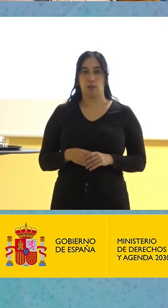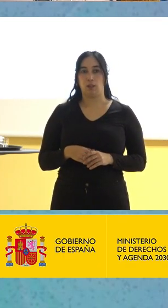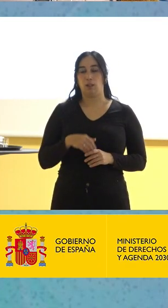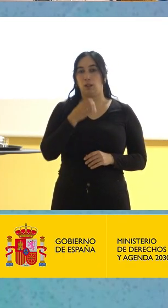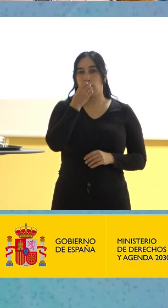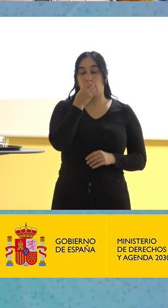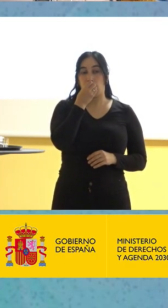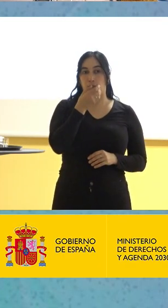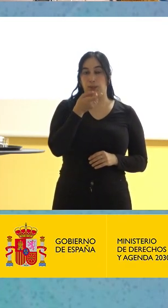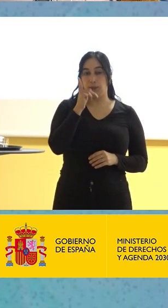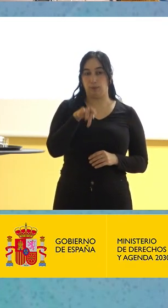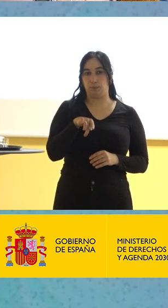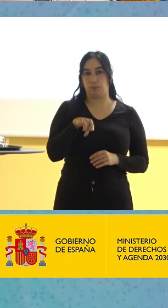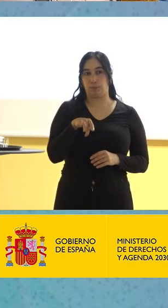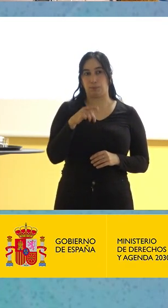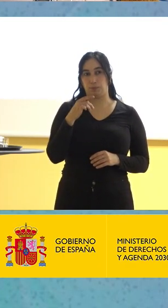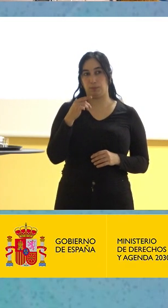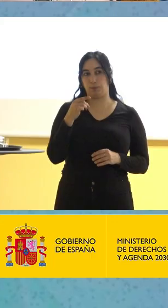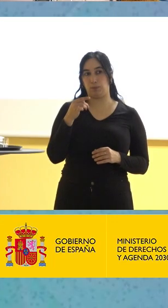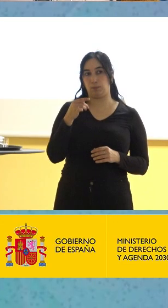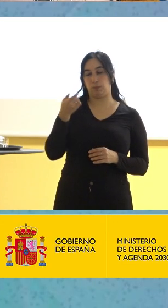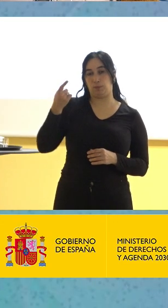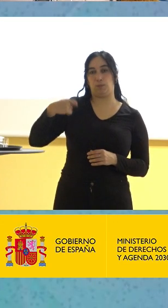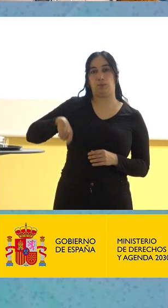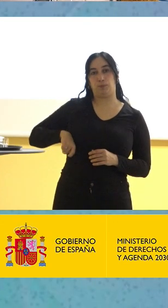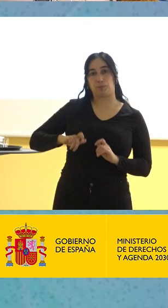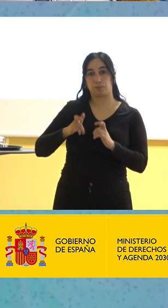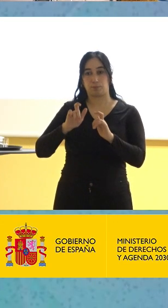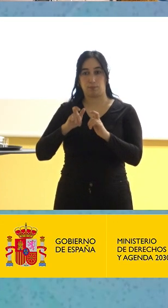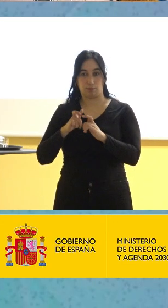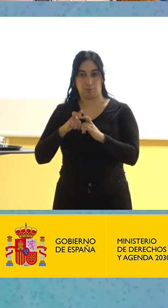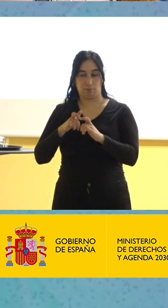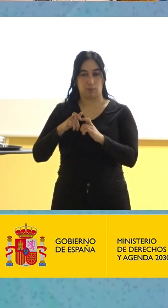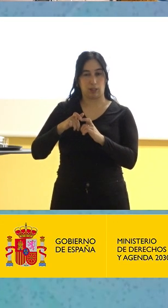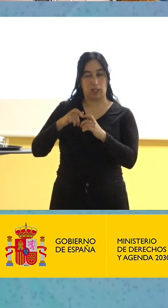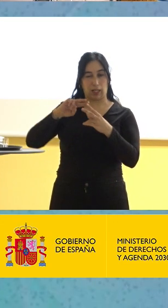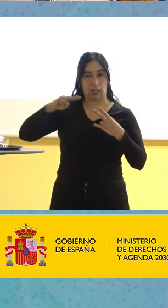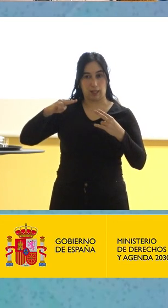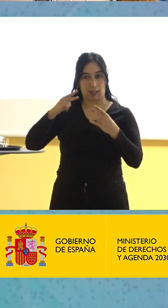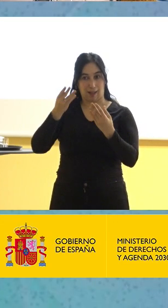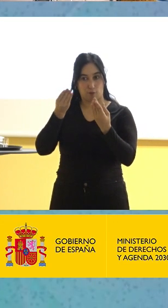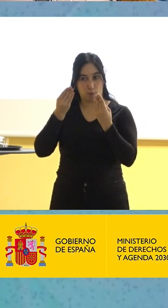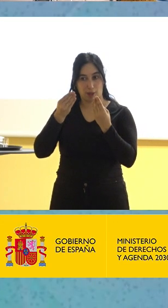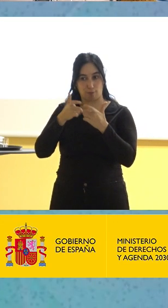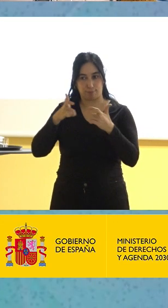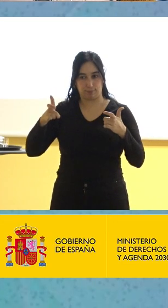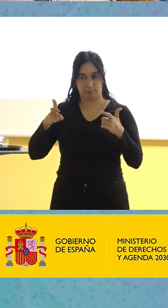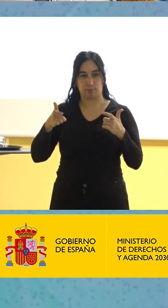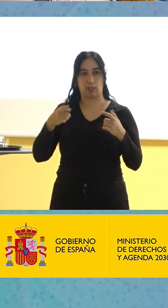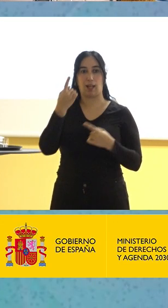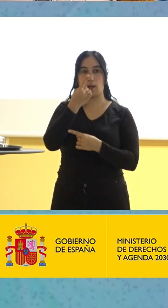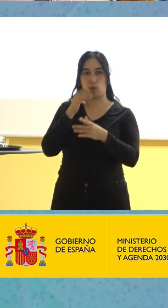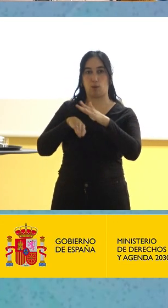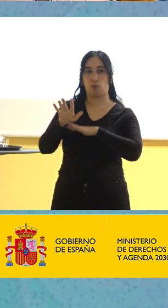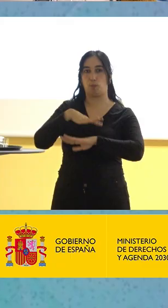Bueno. Luego también aumentar el número de profesionales con formación en genética, más allá de aquellos que pueden acceder a